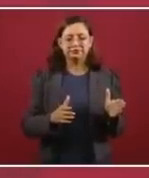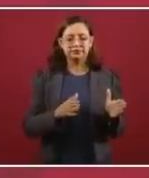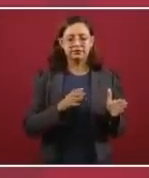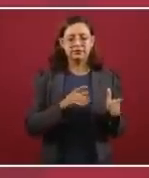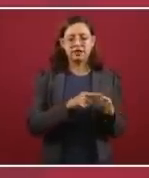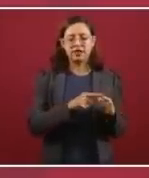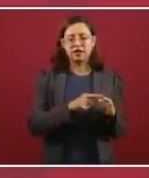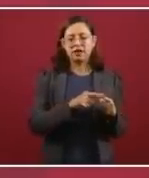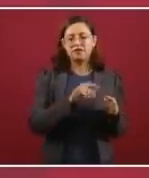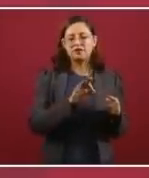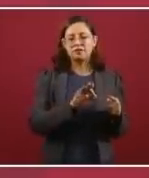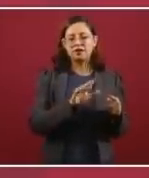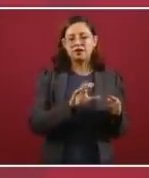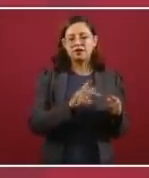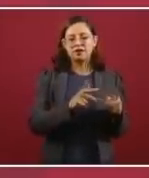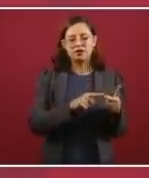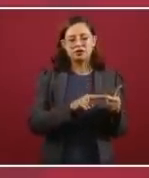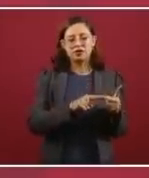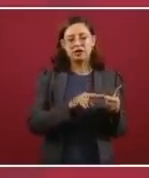Calderón y de Peña,